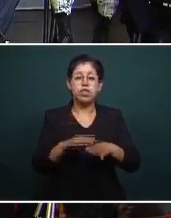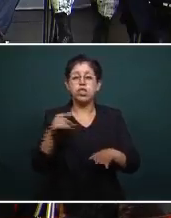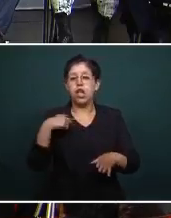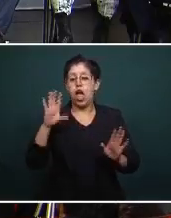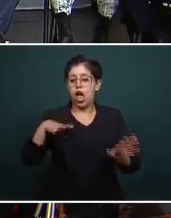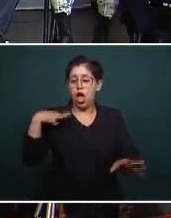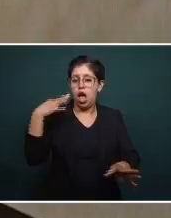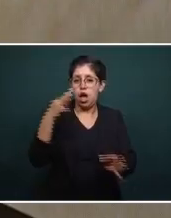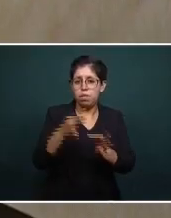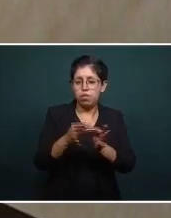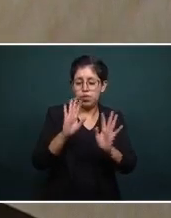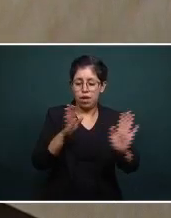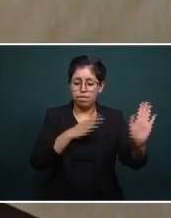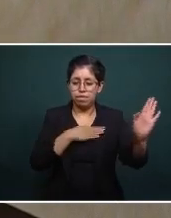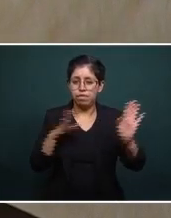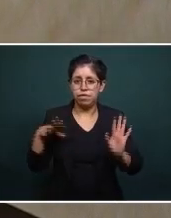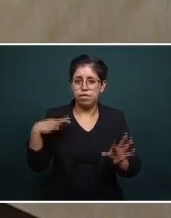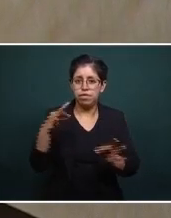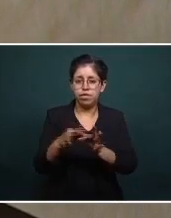compromiso de